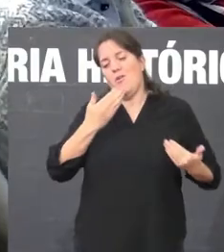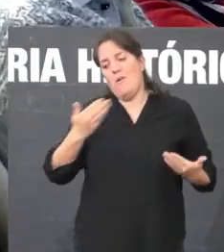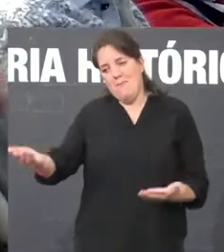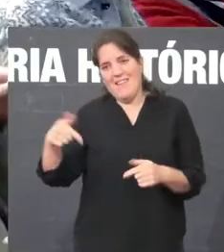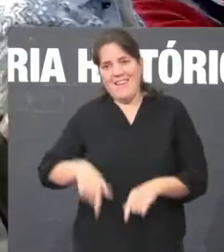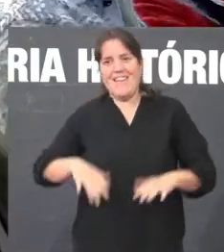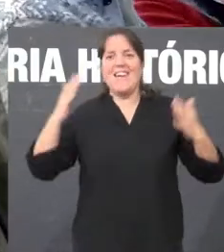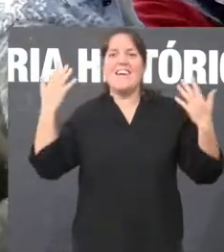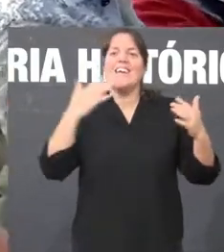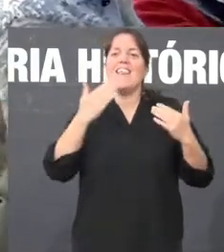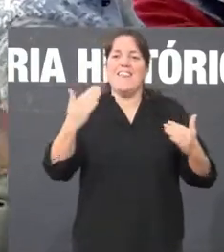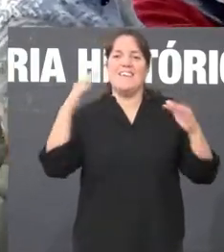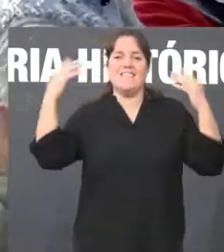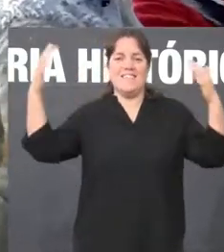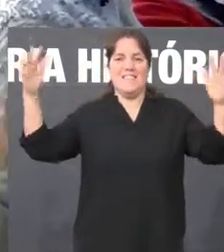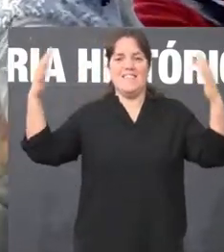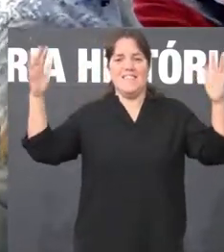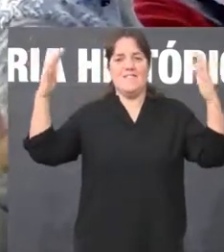Gracias.